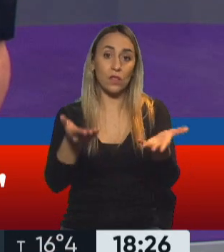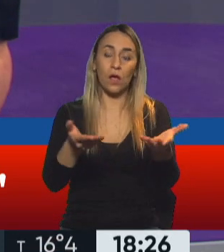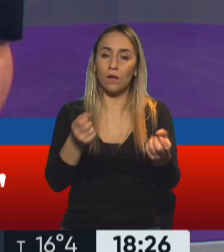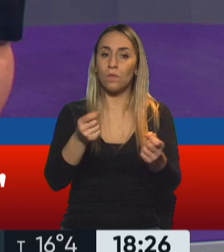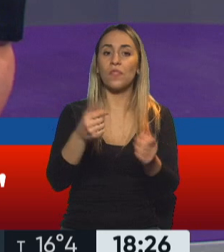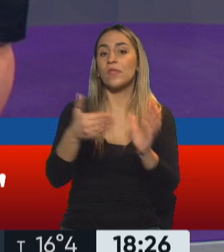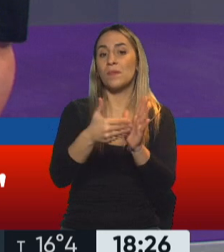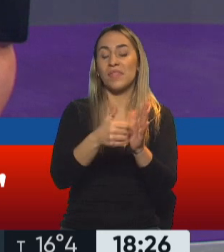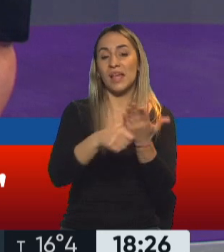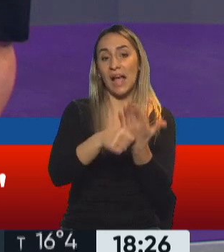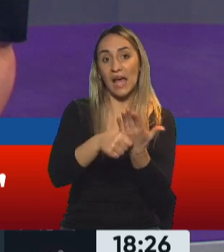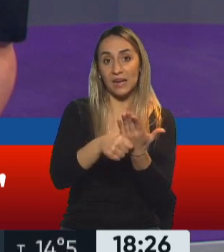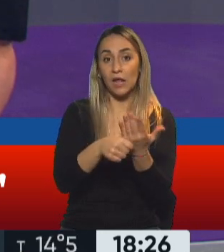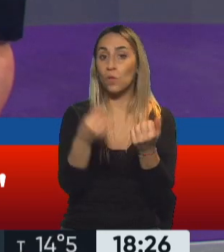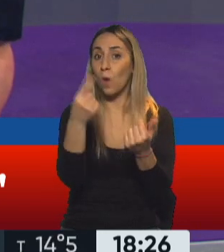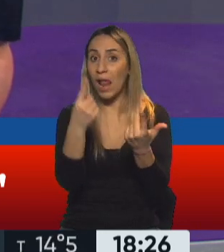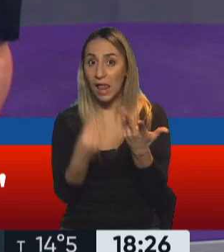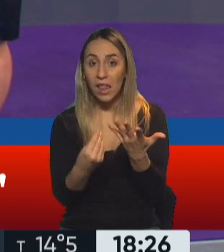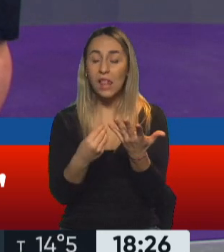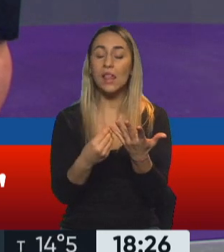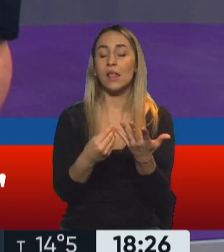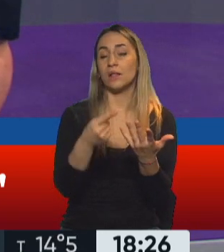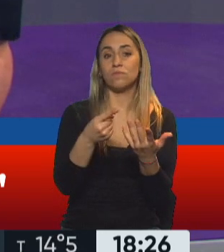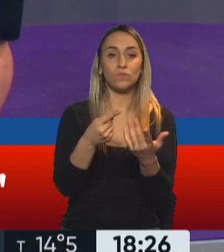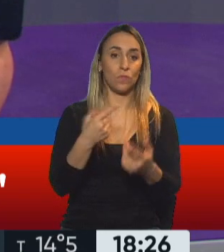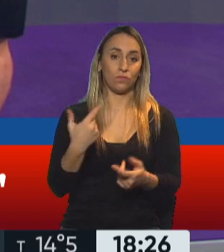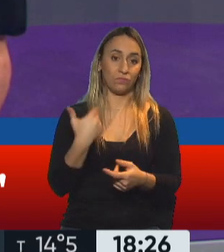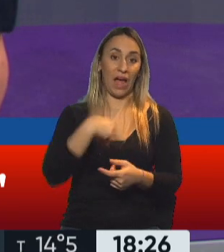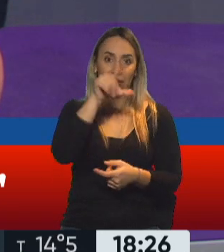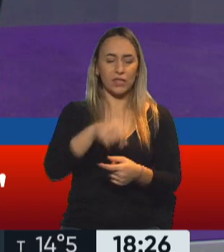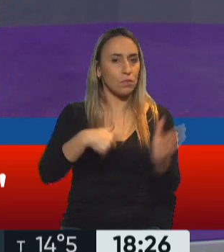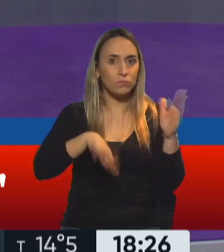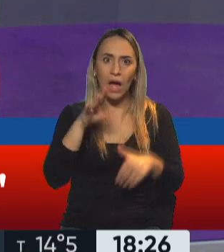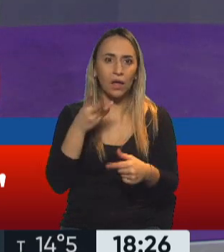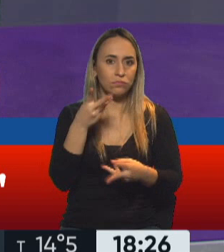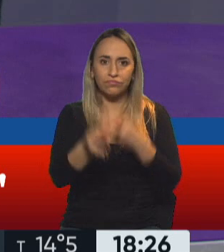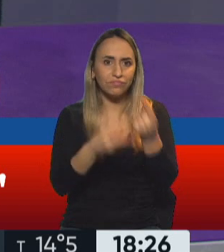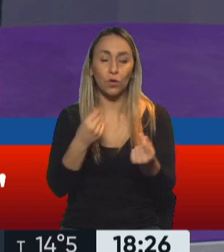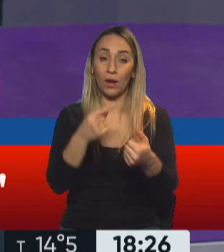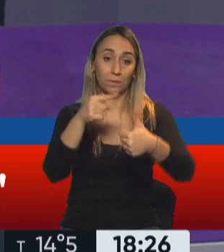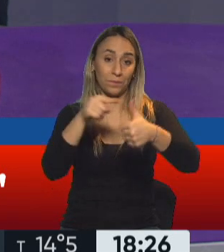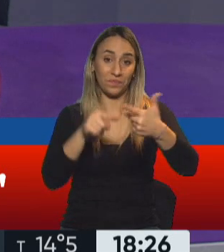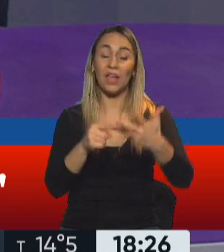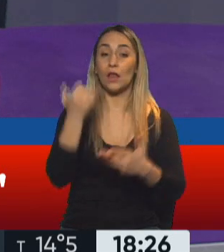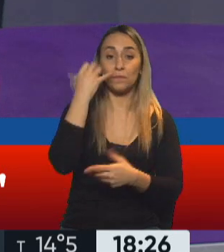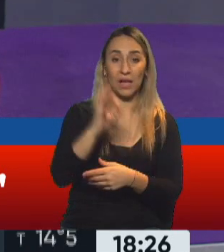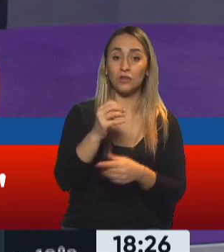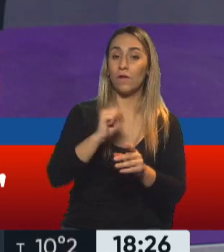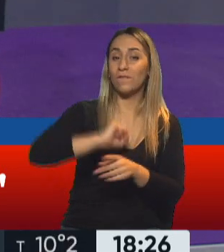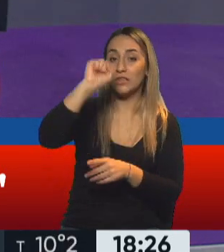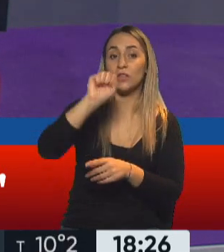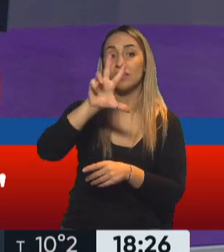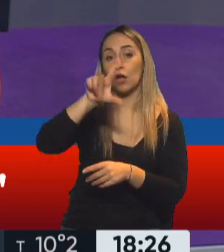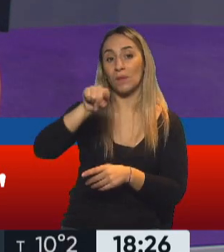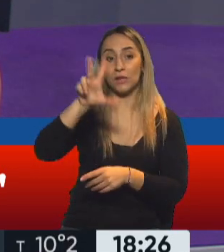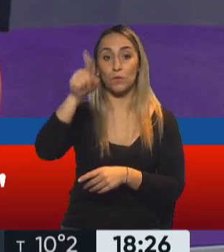tipos de cortes de carne que más comemos a nivel nacional. Fíjate, a ver... La inflación de mayo fue del 3,3%. Fíjate